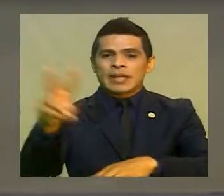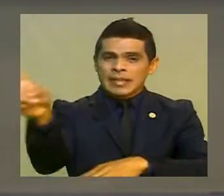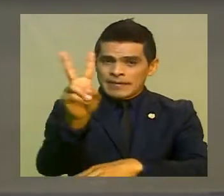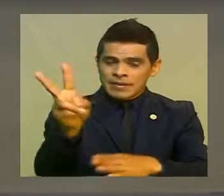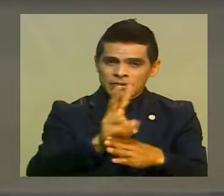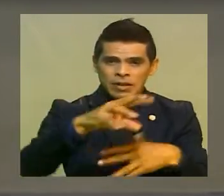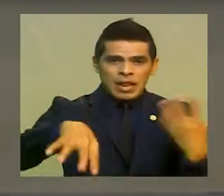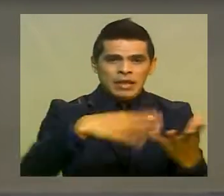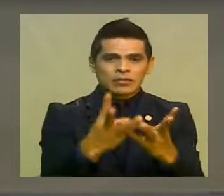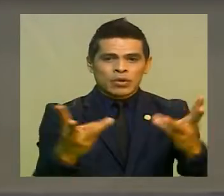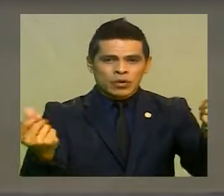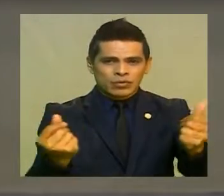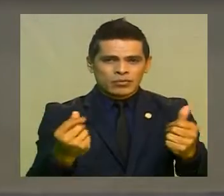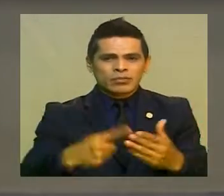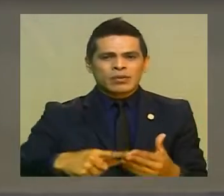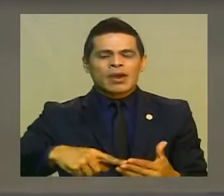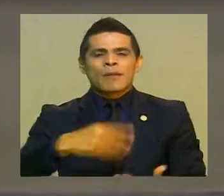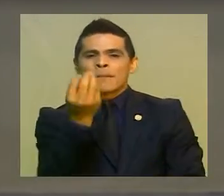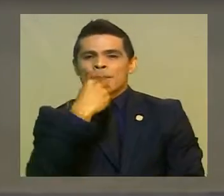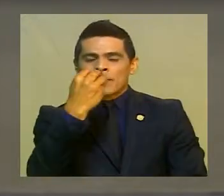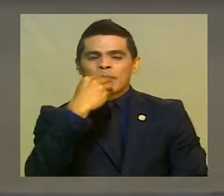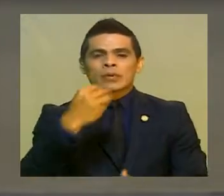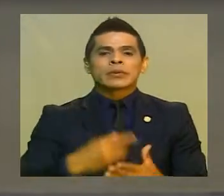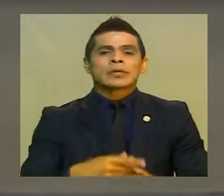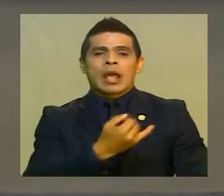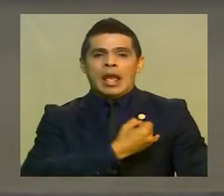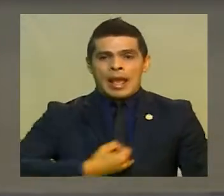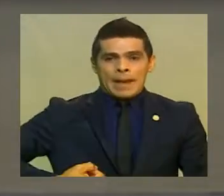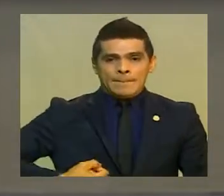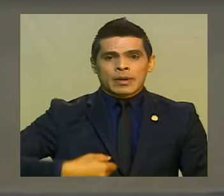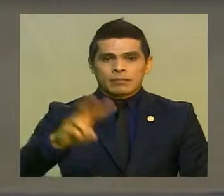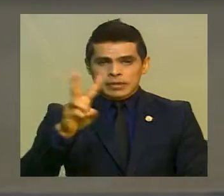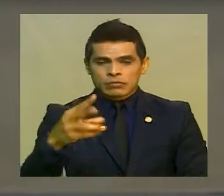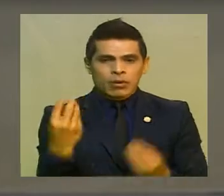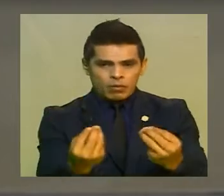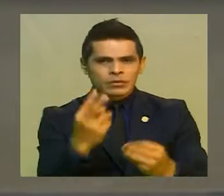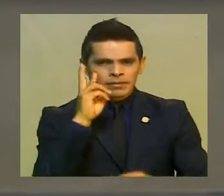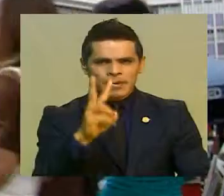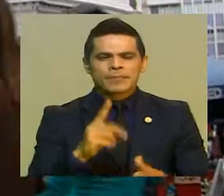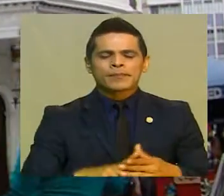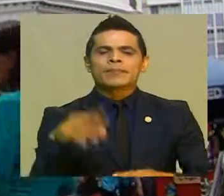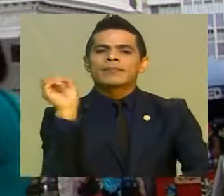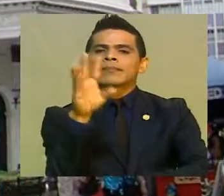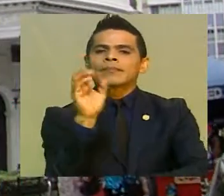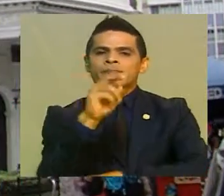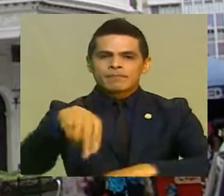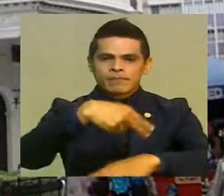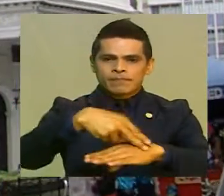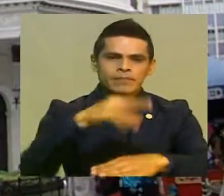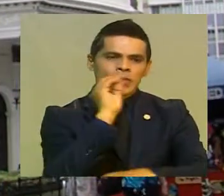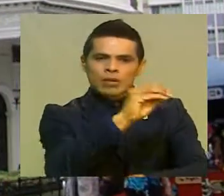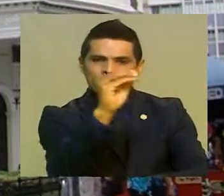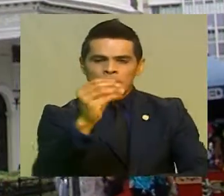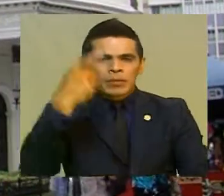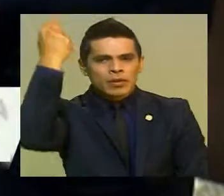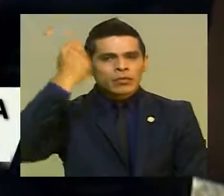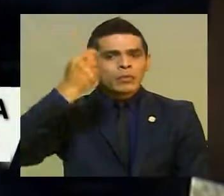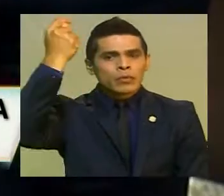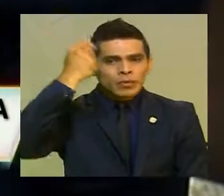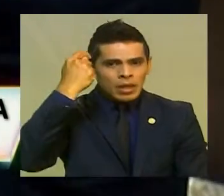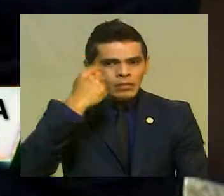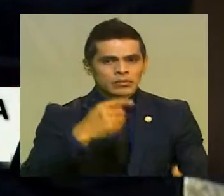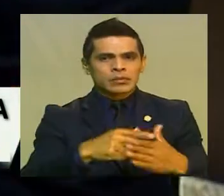a lo que califica como una crisis alimentaria en el país durante la sesión convocada por los parlamentos por los